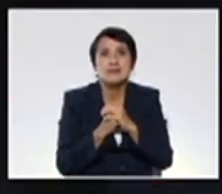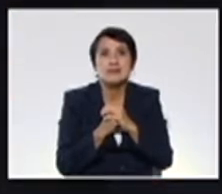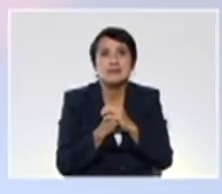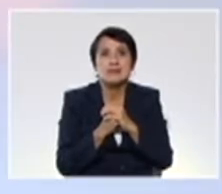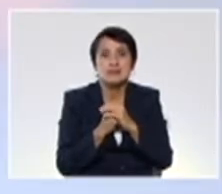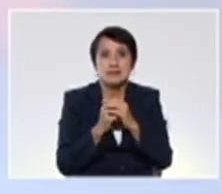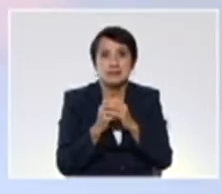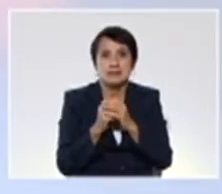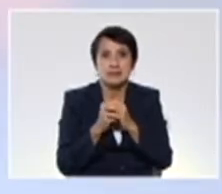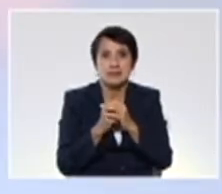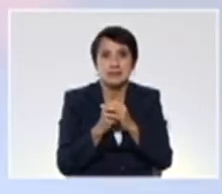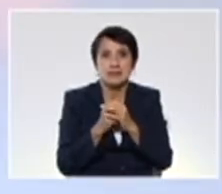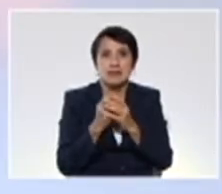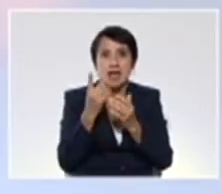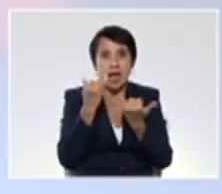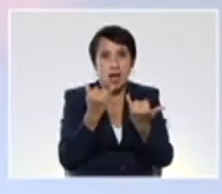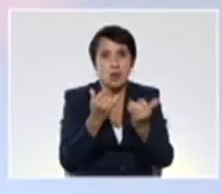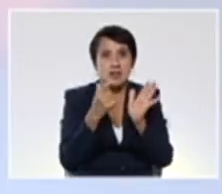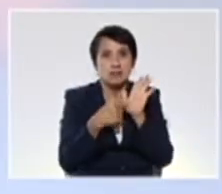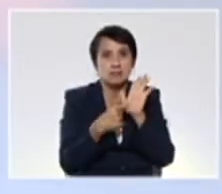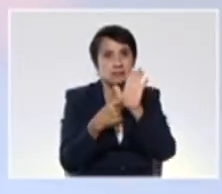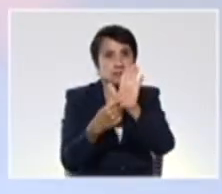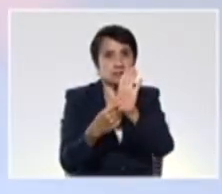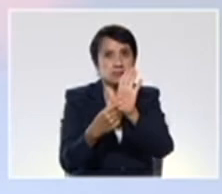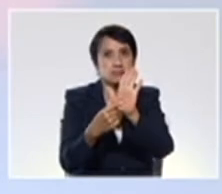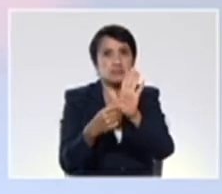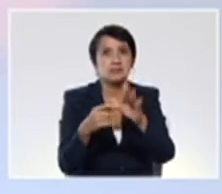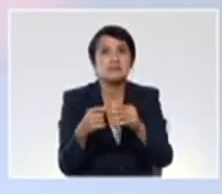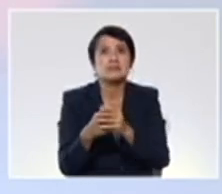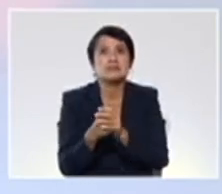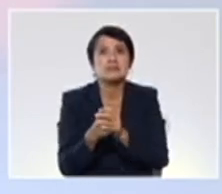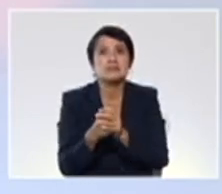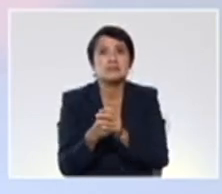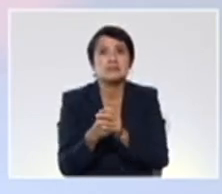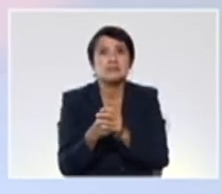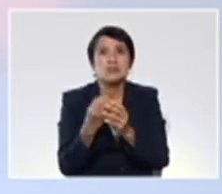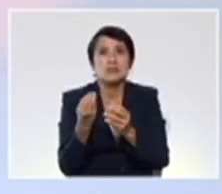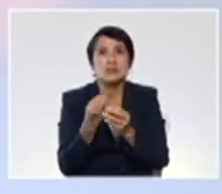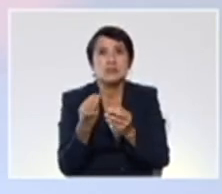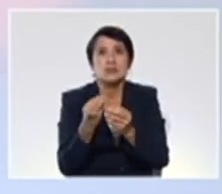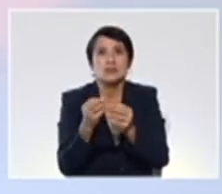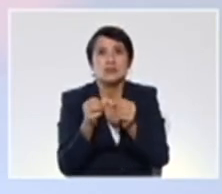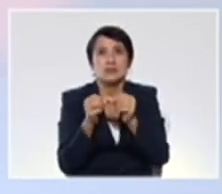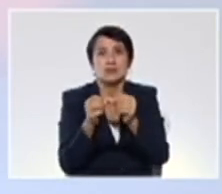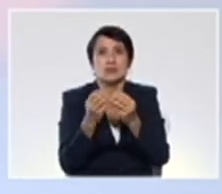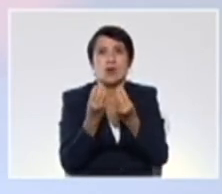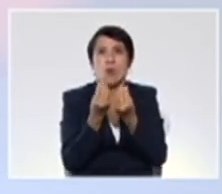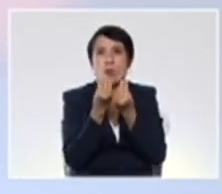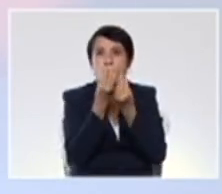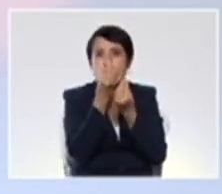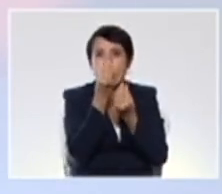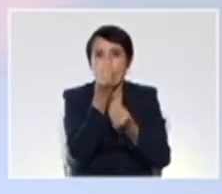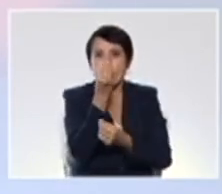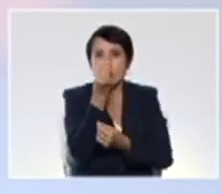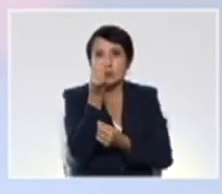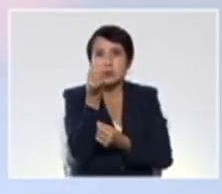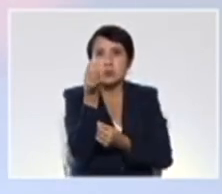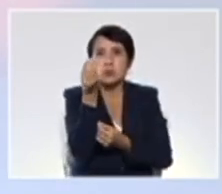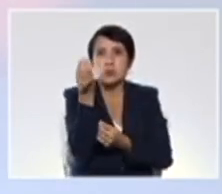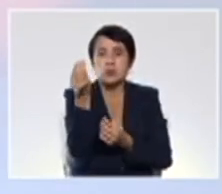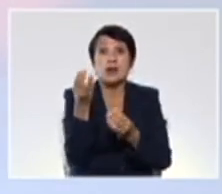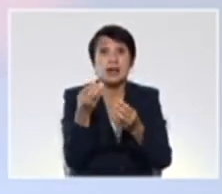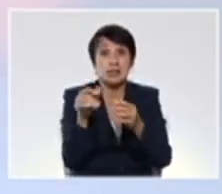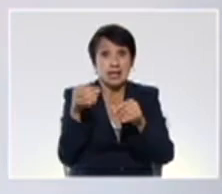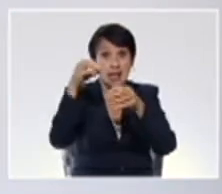¿Sí? Muestro entonces aquí a cámara para que puedan ver. Sale polvillo. Entonces ese polvo